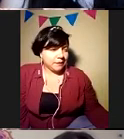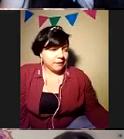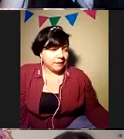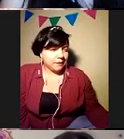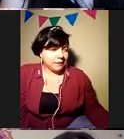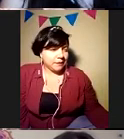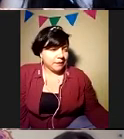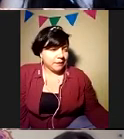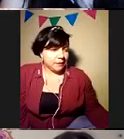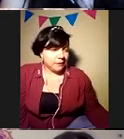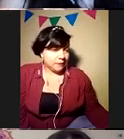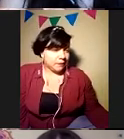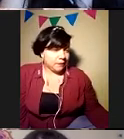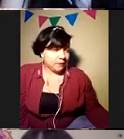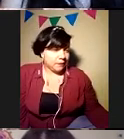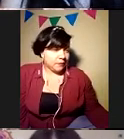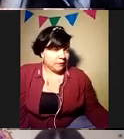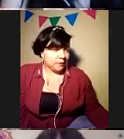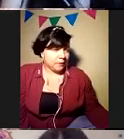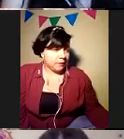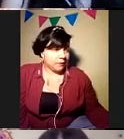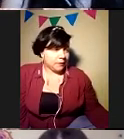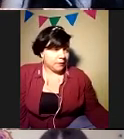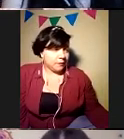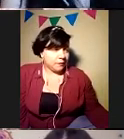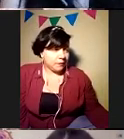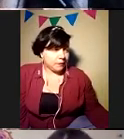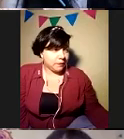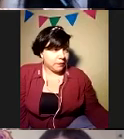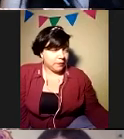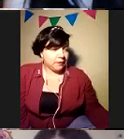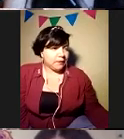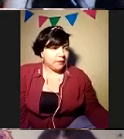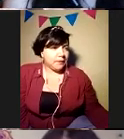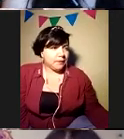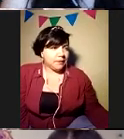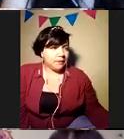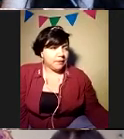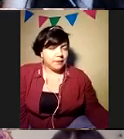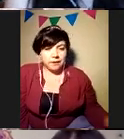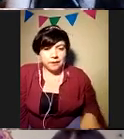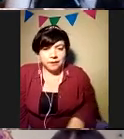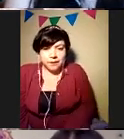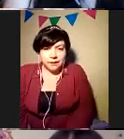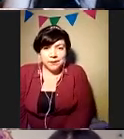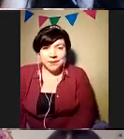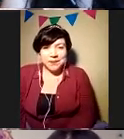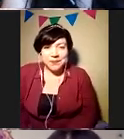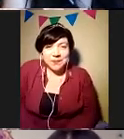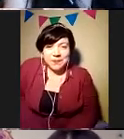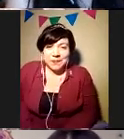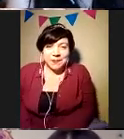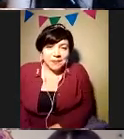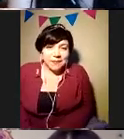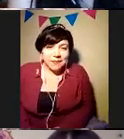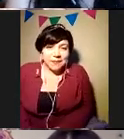Club BV Viaje al Centro de la Moda, Tendencias y Vanguardia. Muchas gracias por conectarse con nosotras en esta segunda sesión que